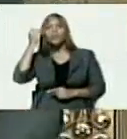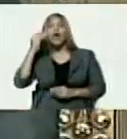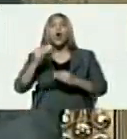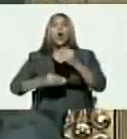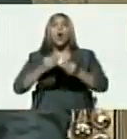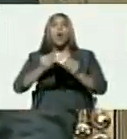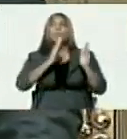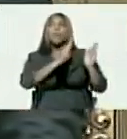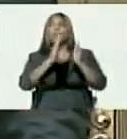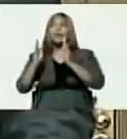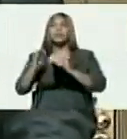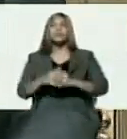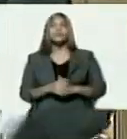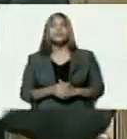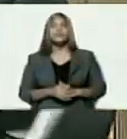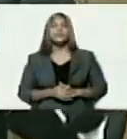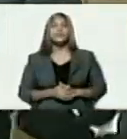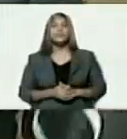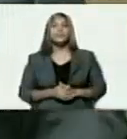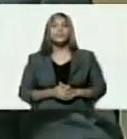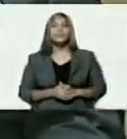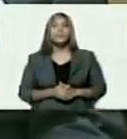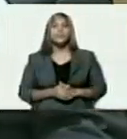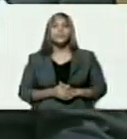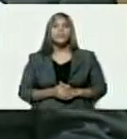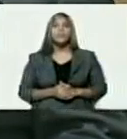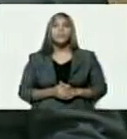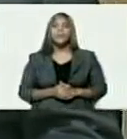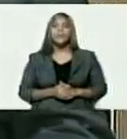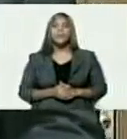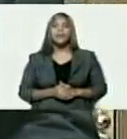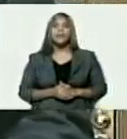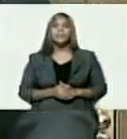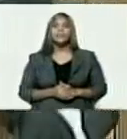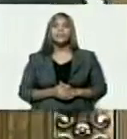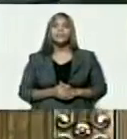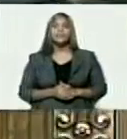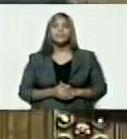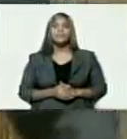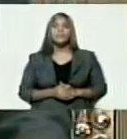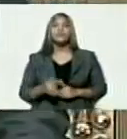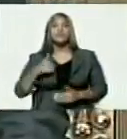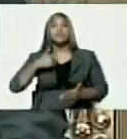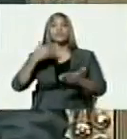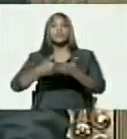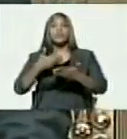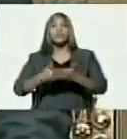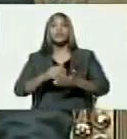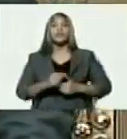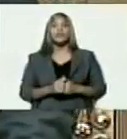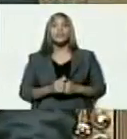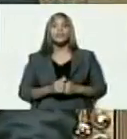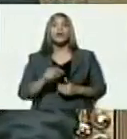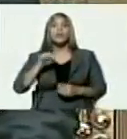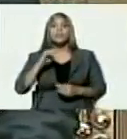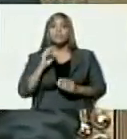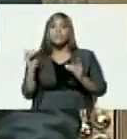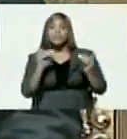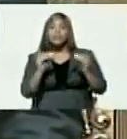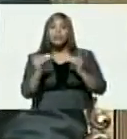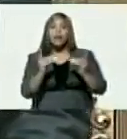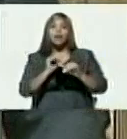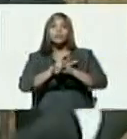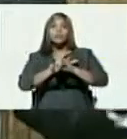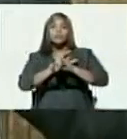de ese poder electoral, y yo soy de alguna manera testigo de excepción de aquellos diálogos que